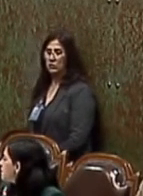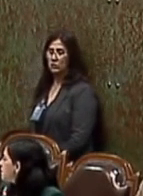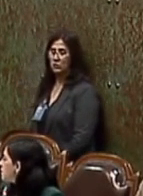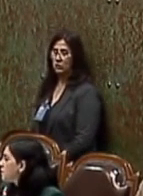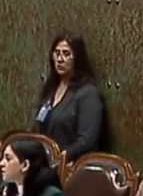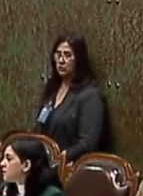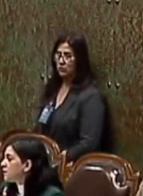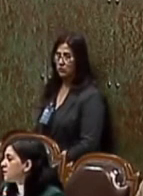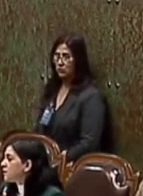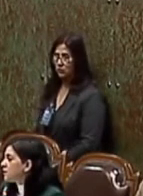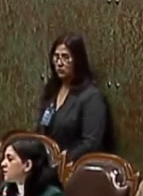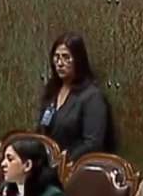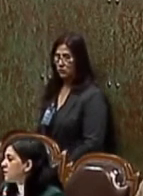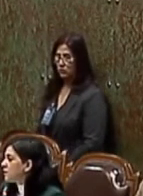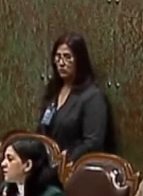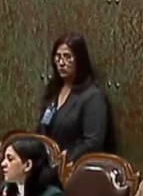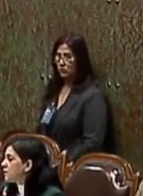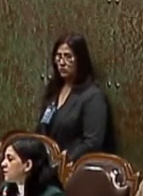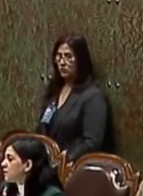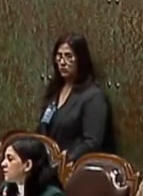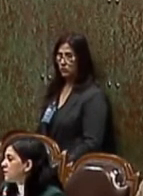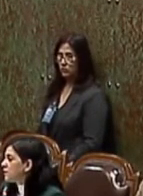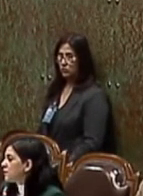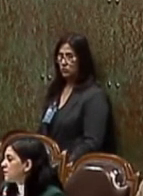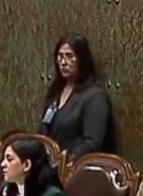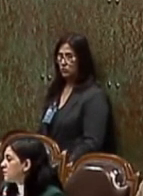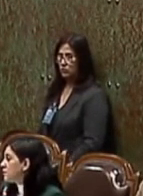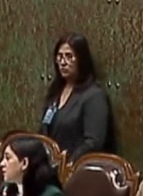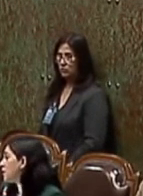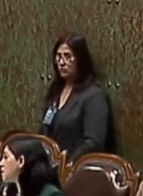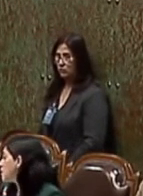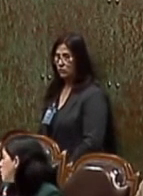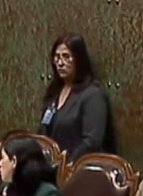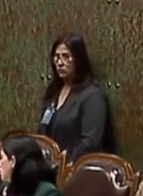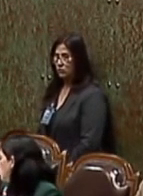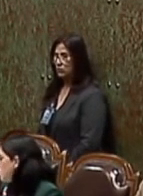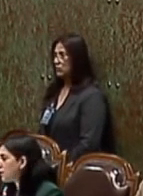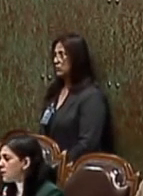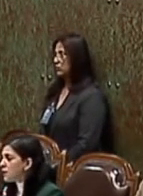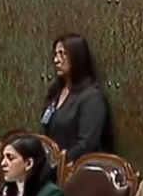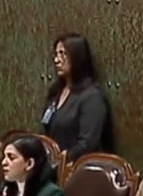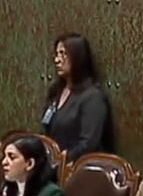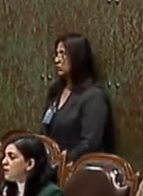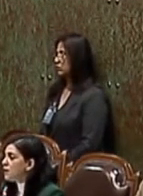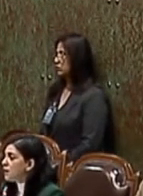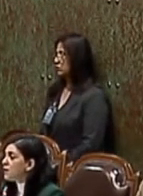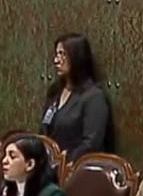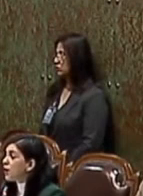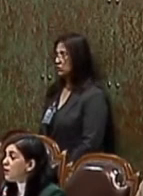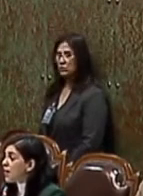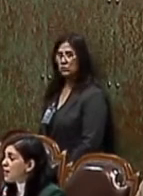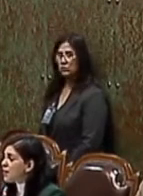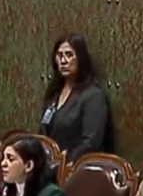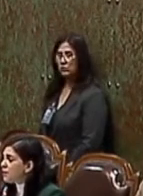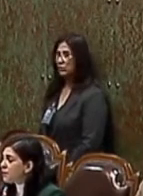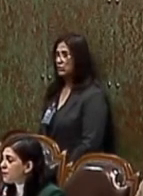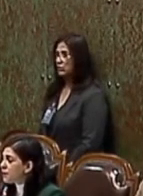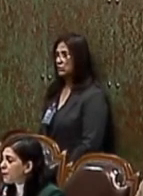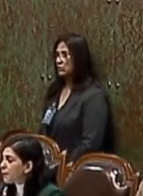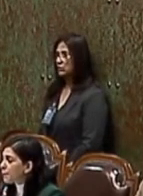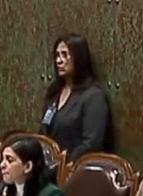¿Quién más? Diputado Bianchi. Diputado Bianchi. Llama. Diputado Bianchi. Es que si no lo... No, es que tengo que multarlo, por eso tiene que llamar. Diputado